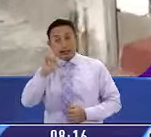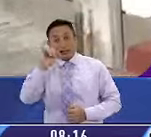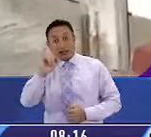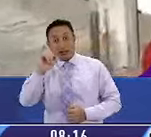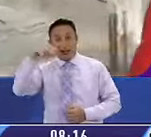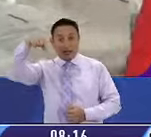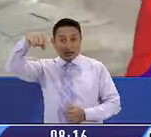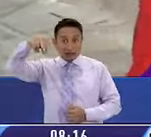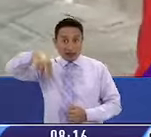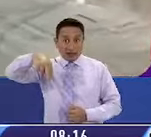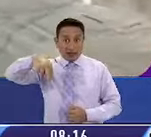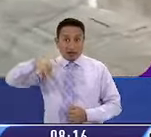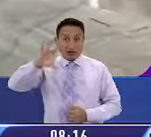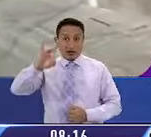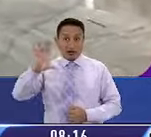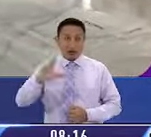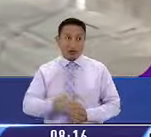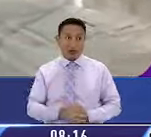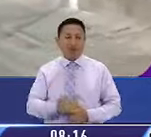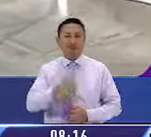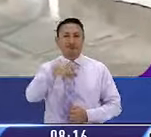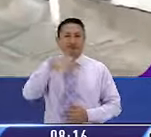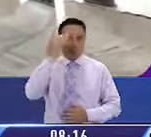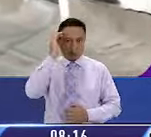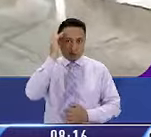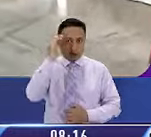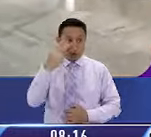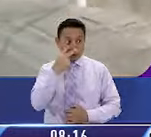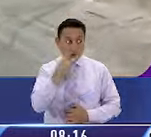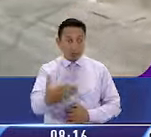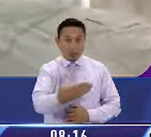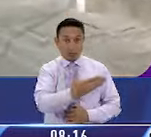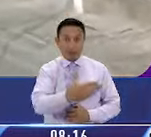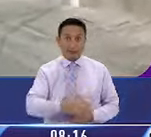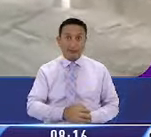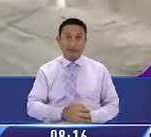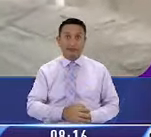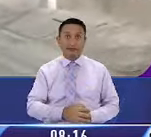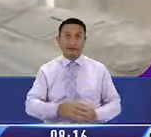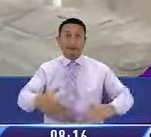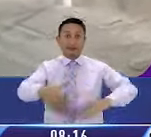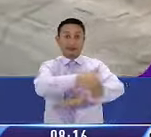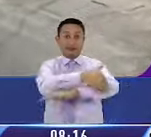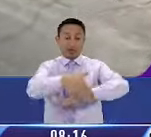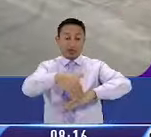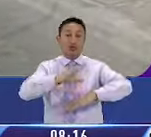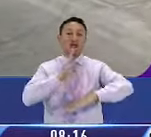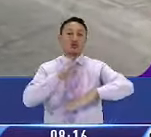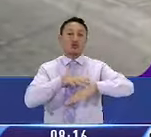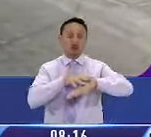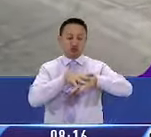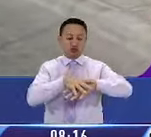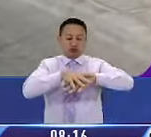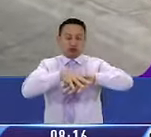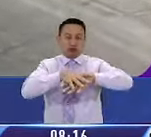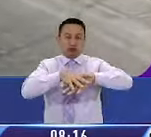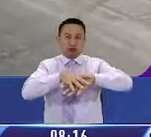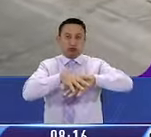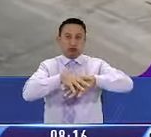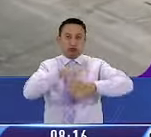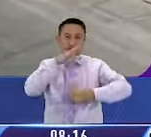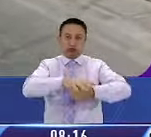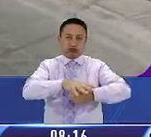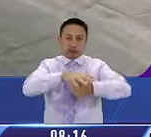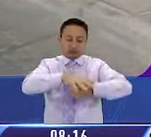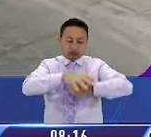OE7AIN85. Los vecinos están sumamente preocupados. Ustedes han visto las alcantarillas. La alcantarilla en todo este tramo está